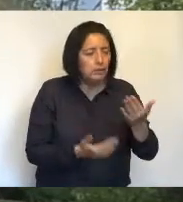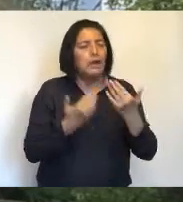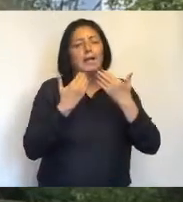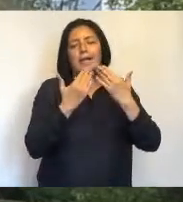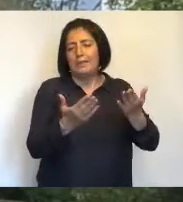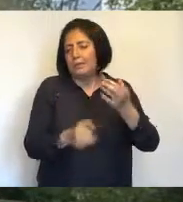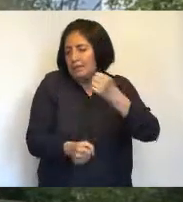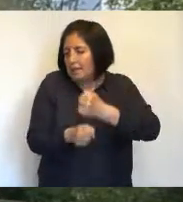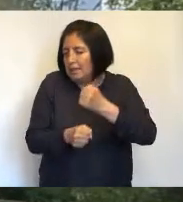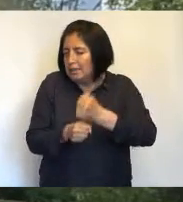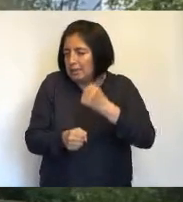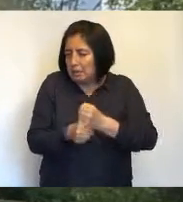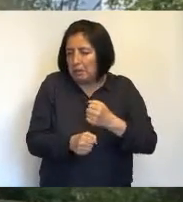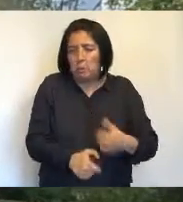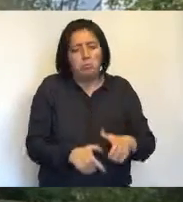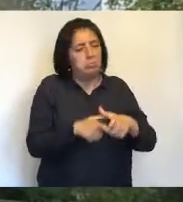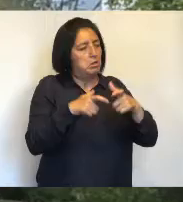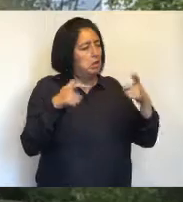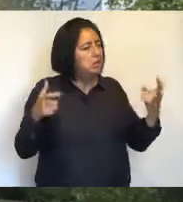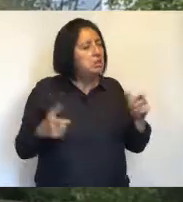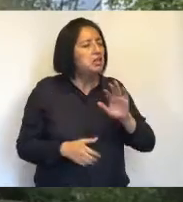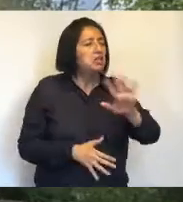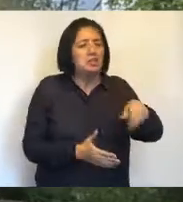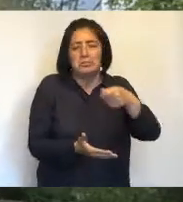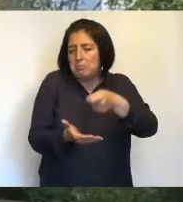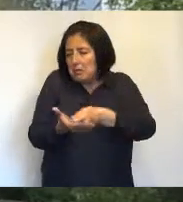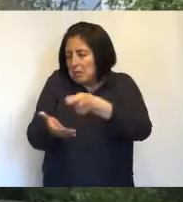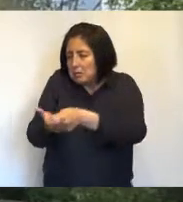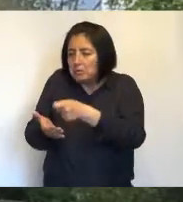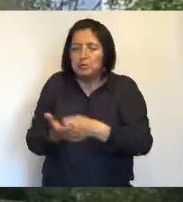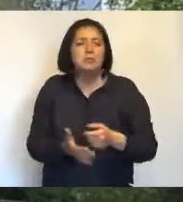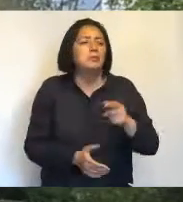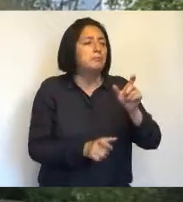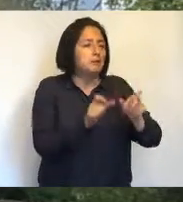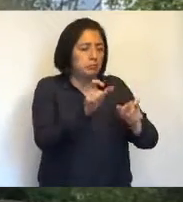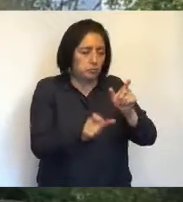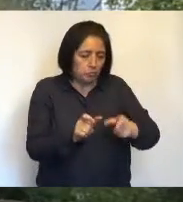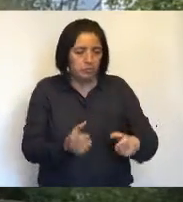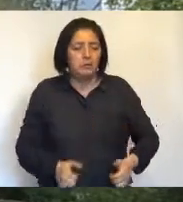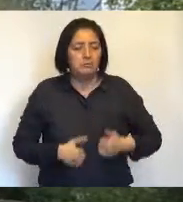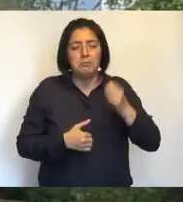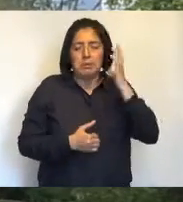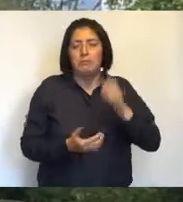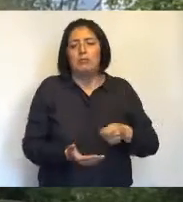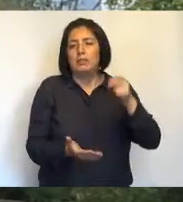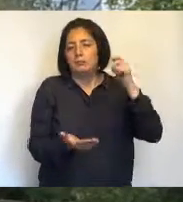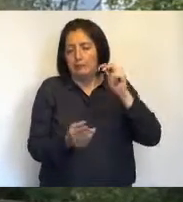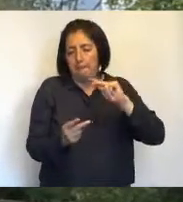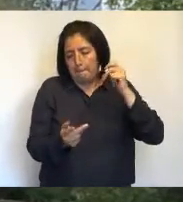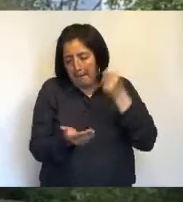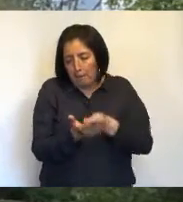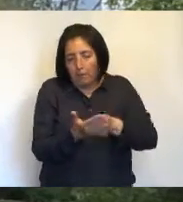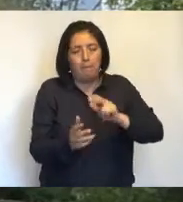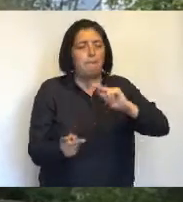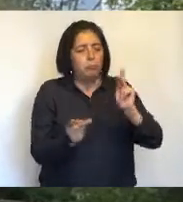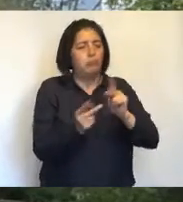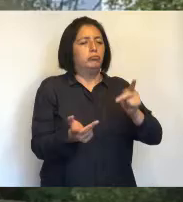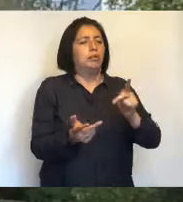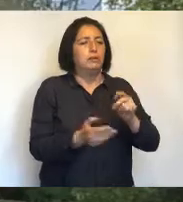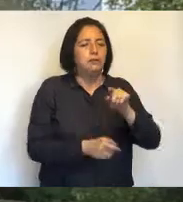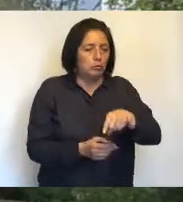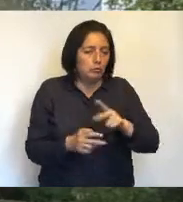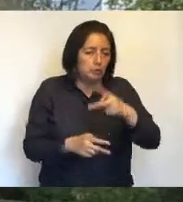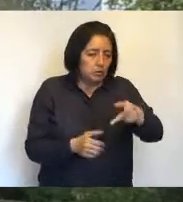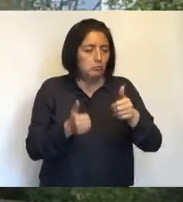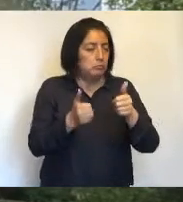ustedes, gracias al gran trabajo y gracias a la contribución de vecinos puntuales como lo son ustedes y que han puesto el